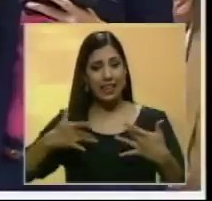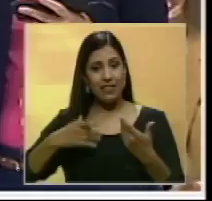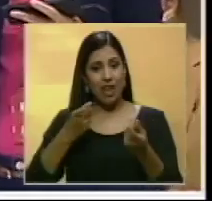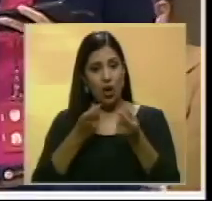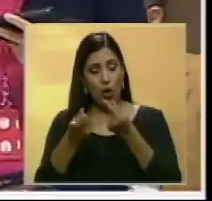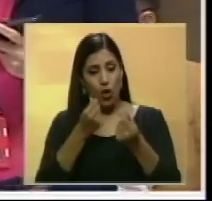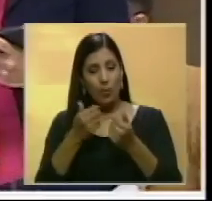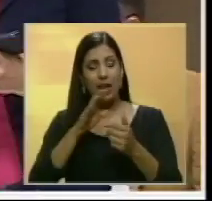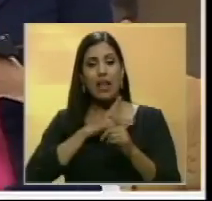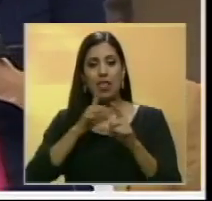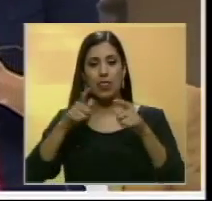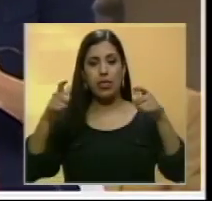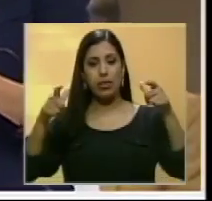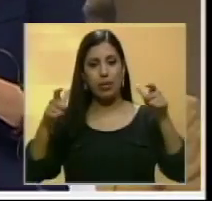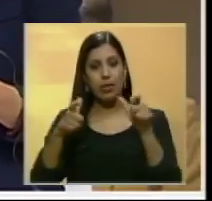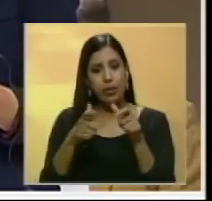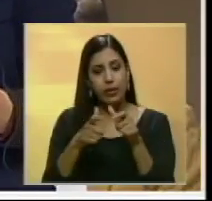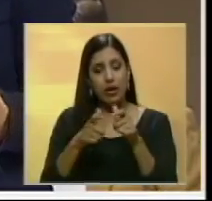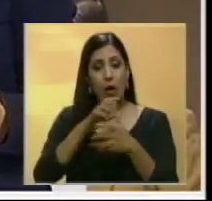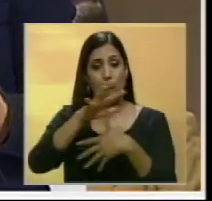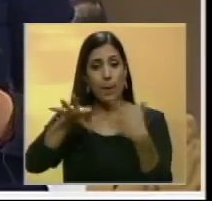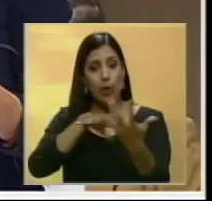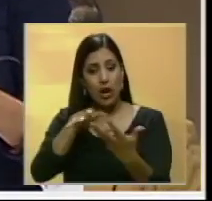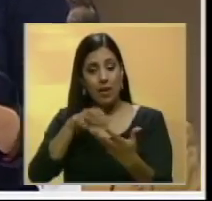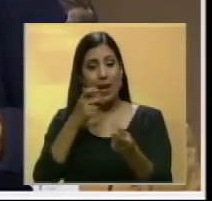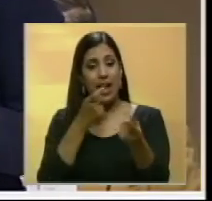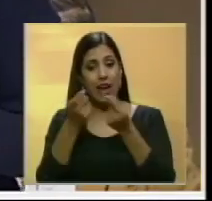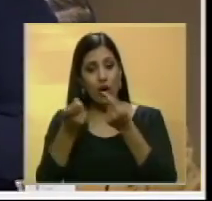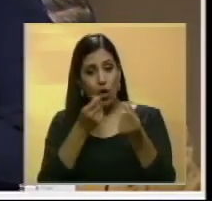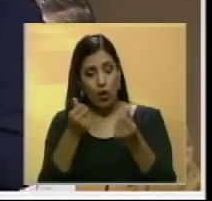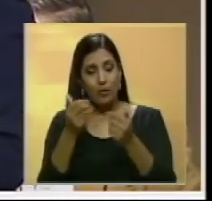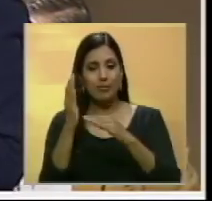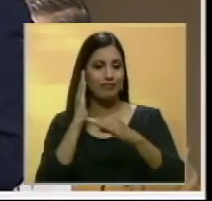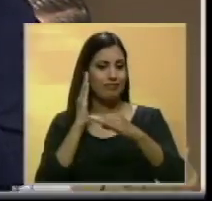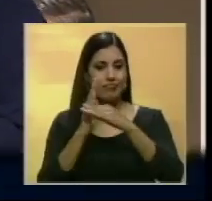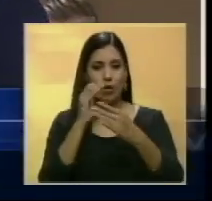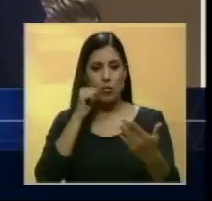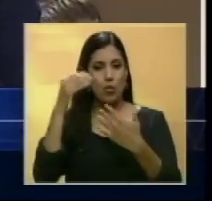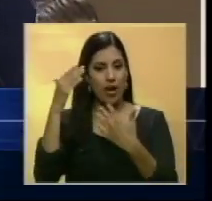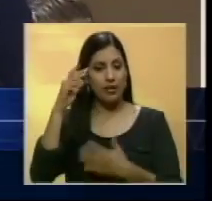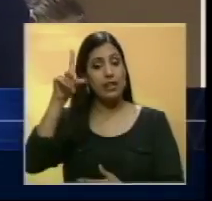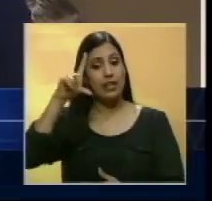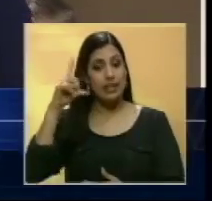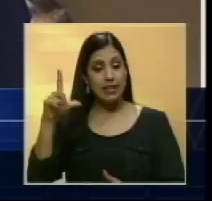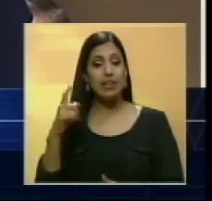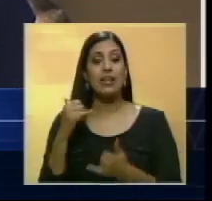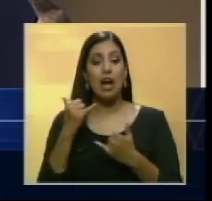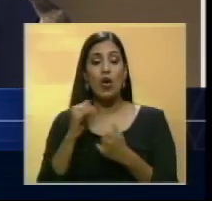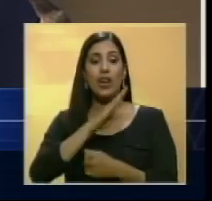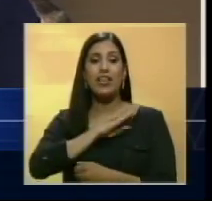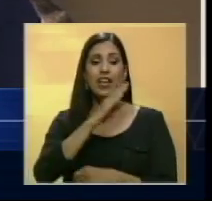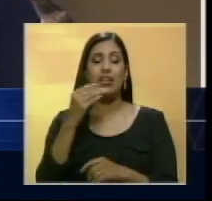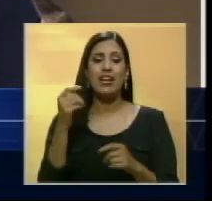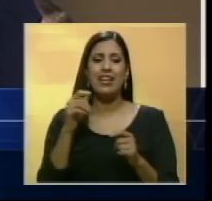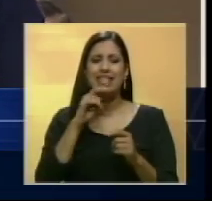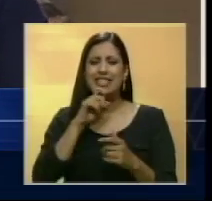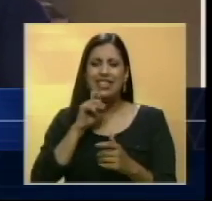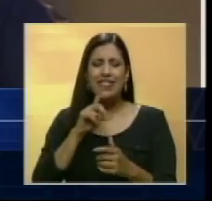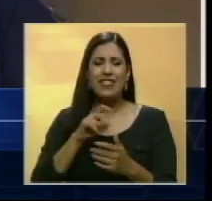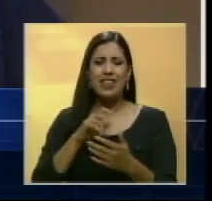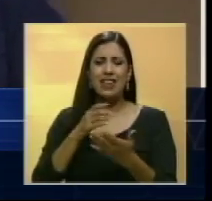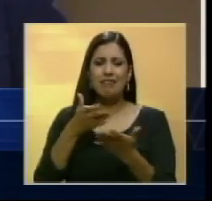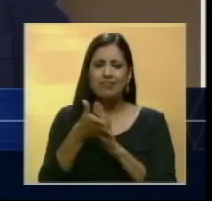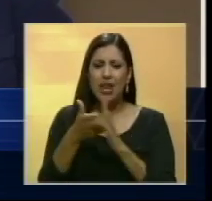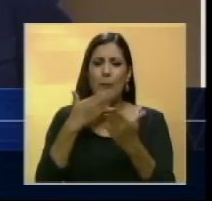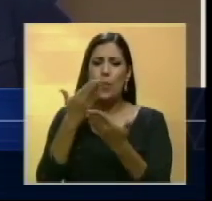económica, de creciente intervencionismo de la economía por parte del Estado. De propuestas en torno a lo que es necesario